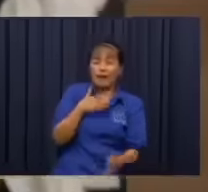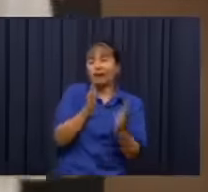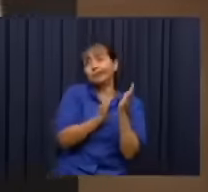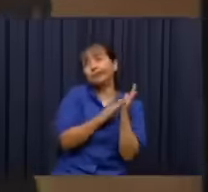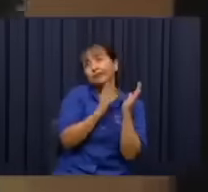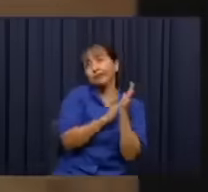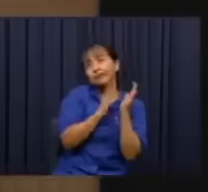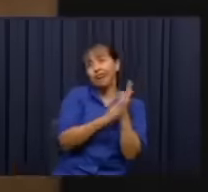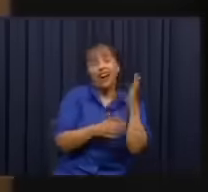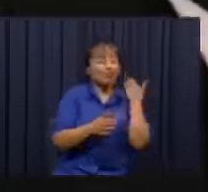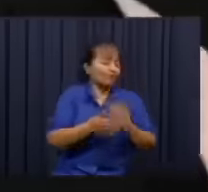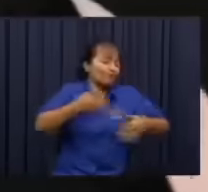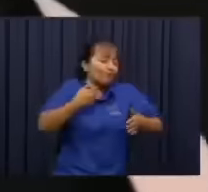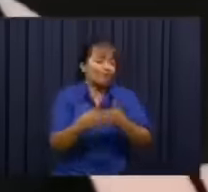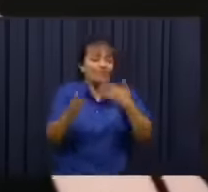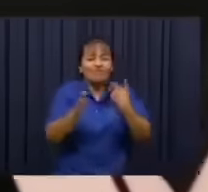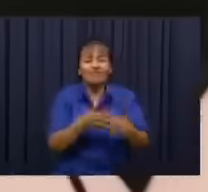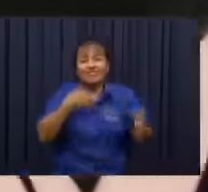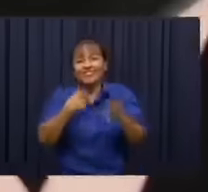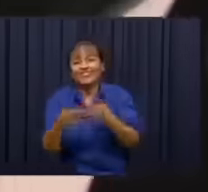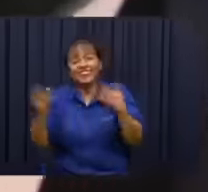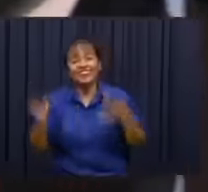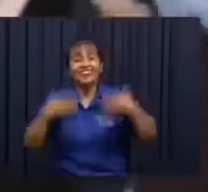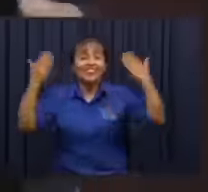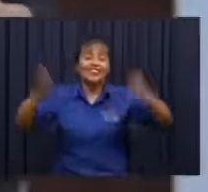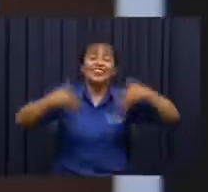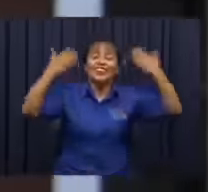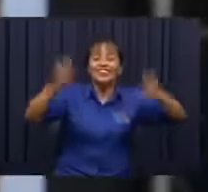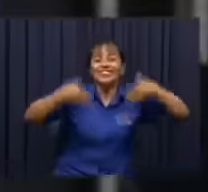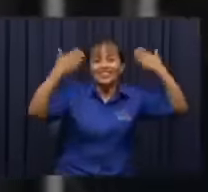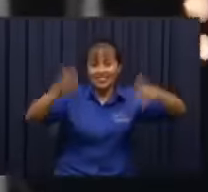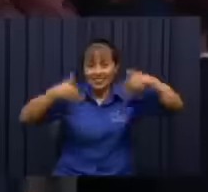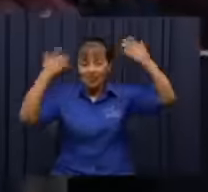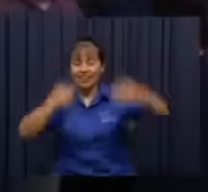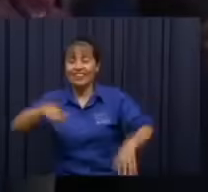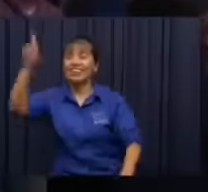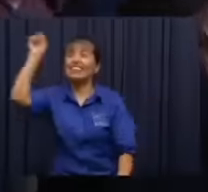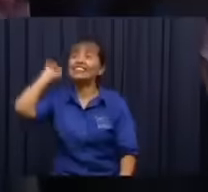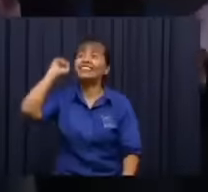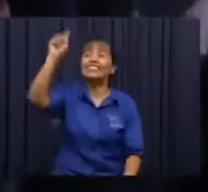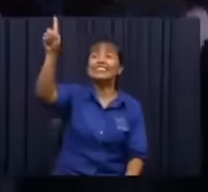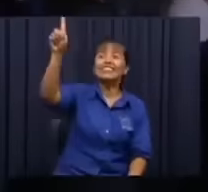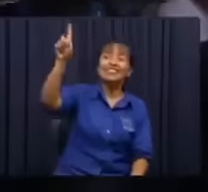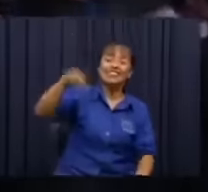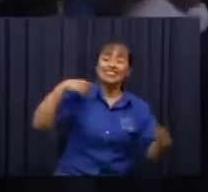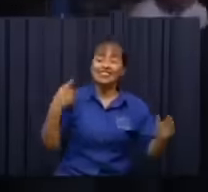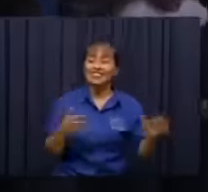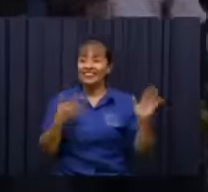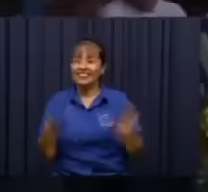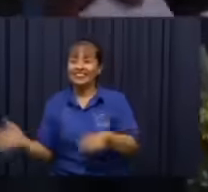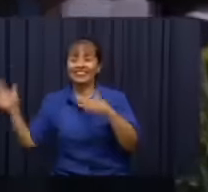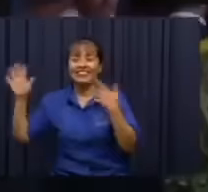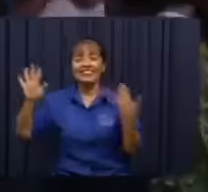Que me importa que me digan aleluya, yo lo hago solo.